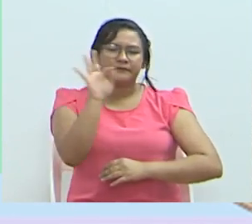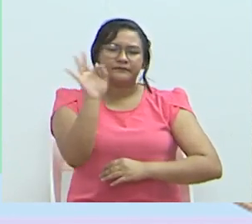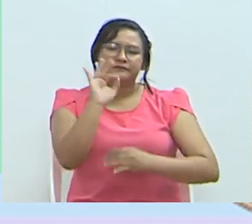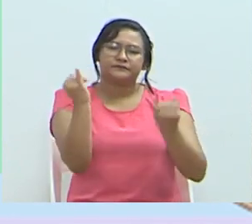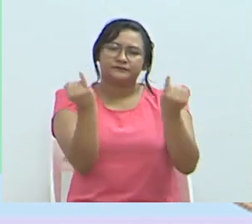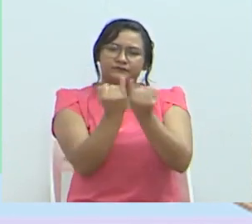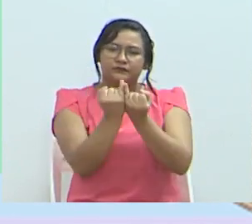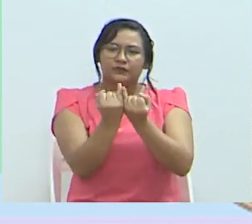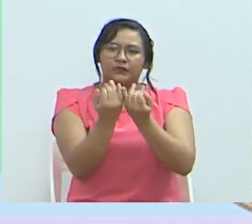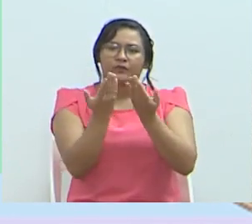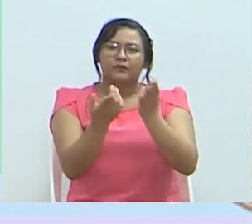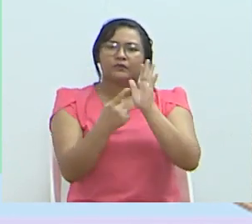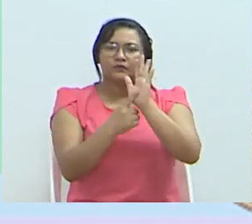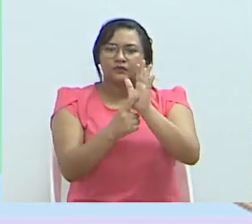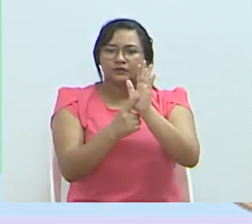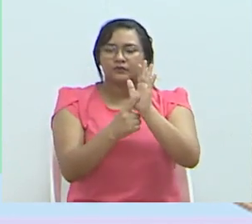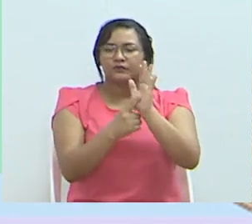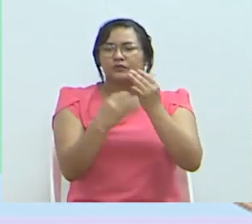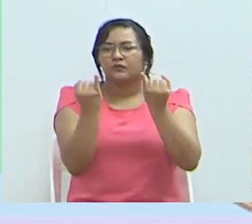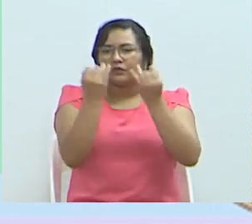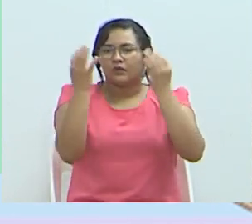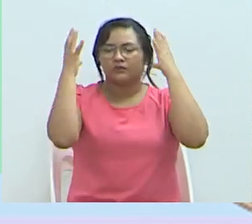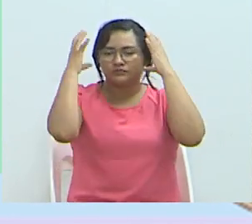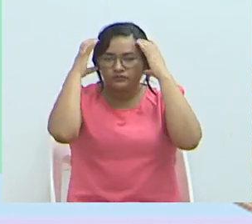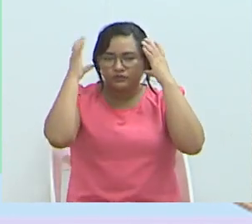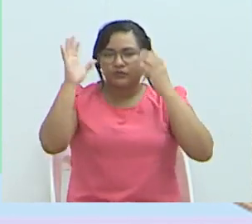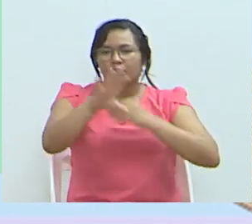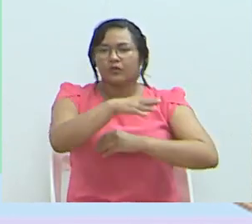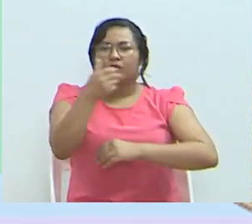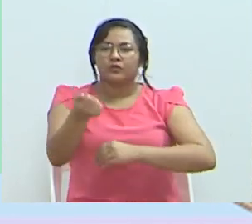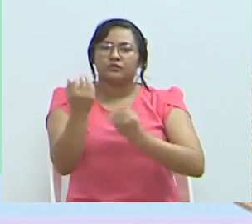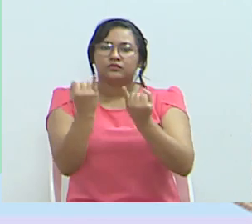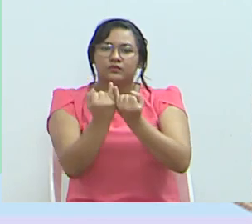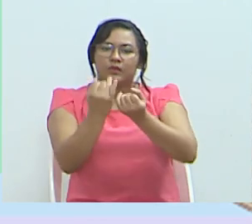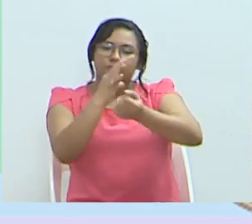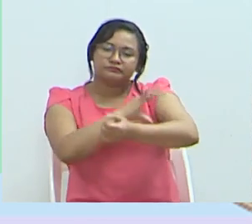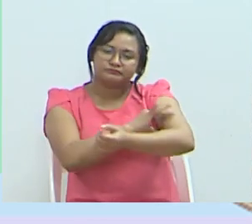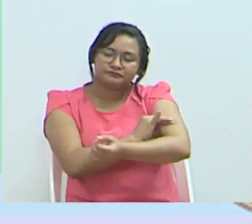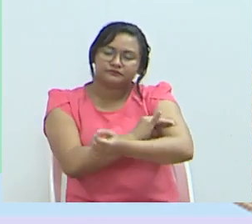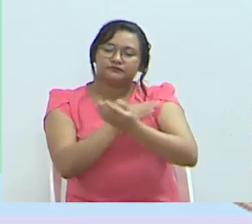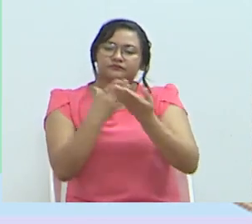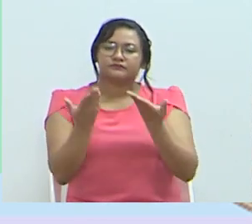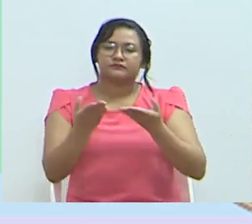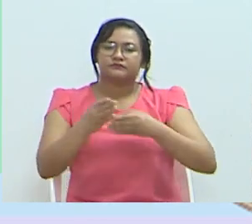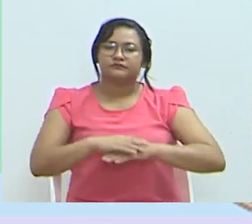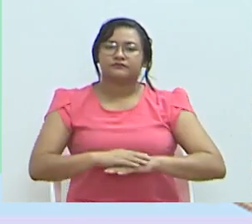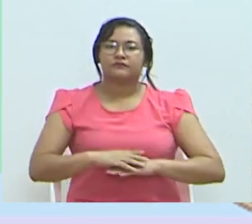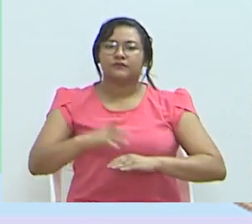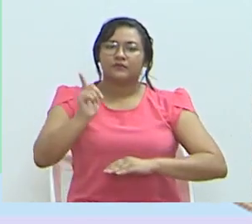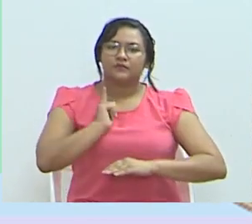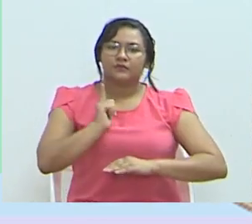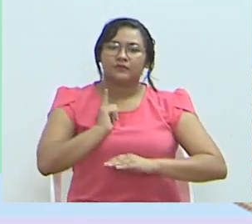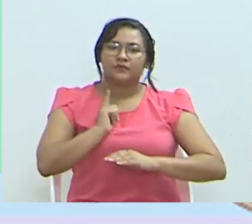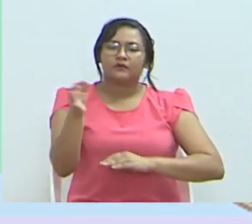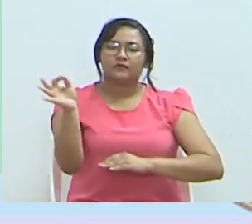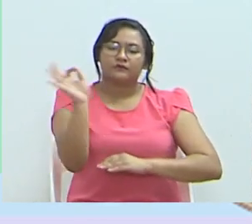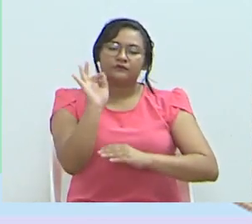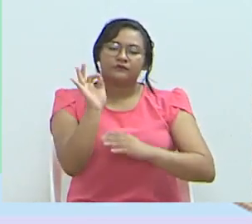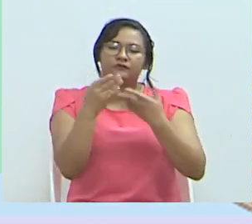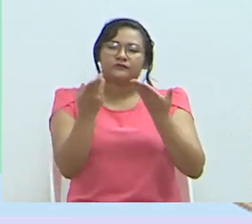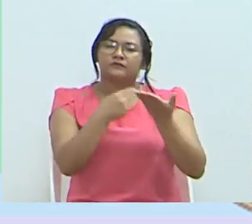sistema nervioso o el muscular. La asociación de tejidos, órganos, sistemas y aparatos tienen como función